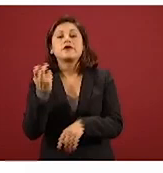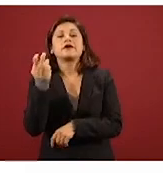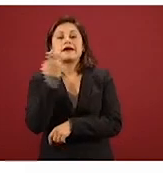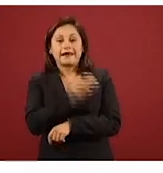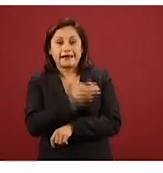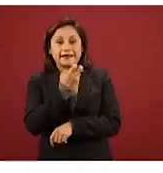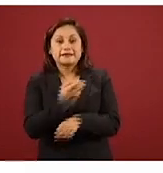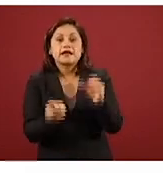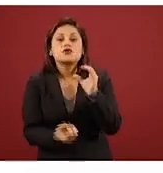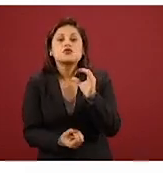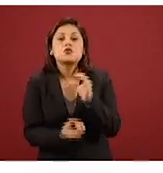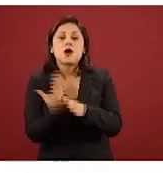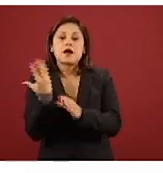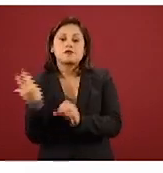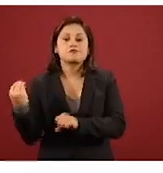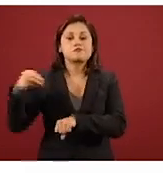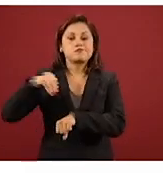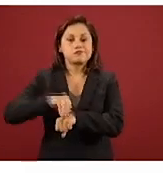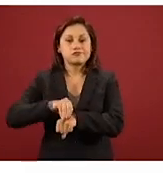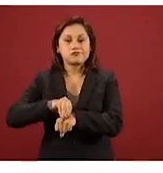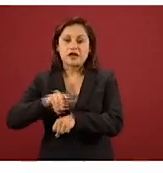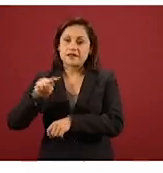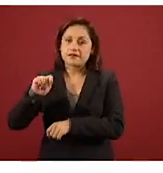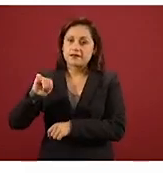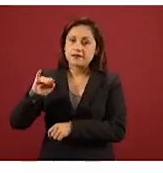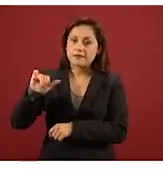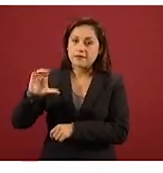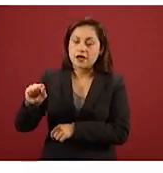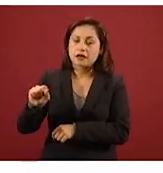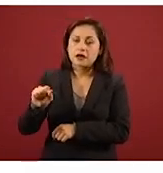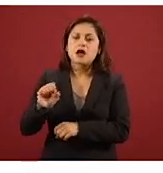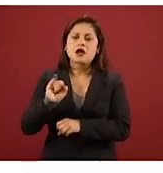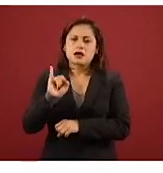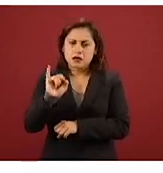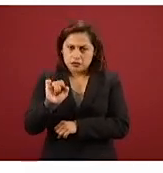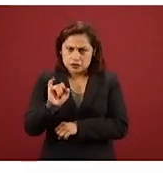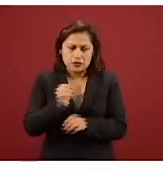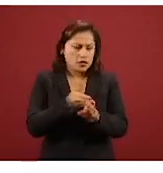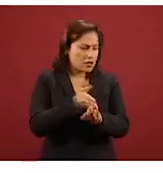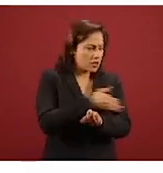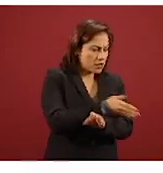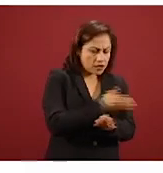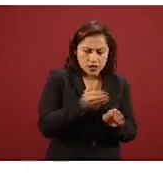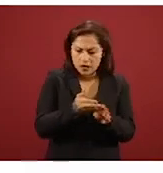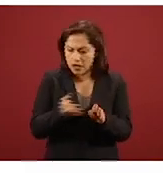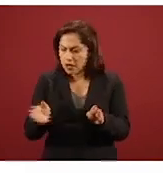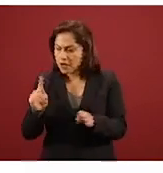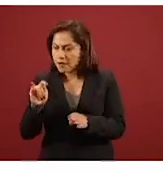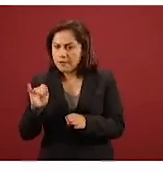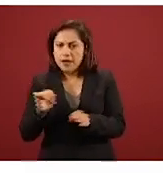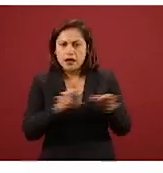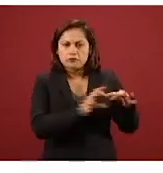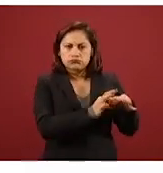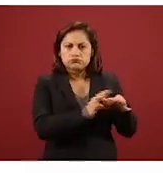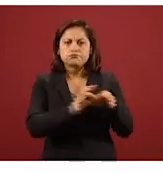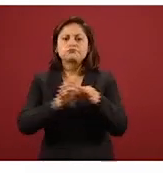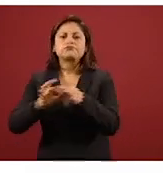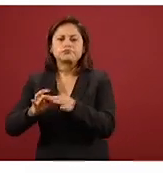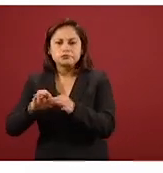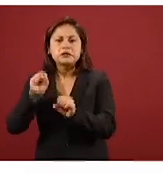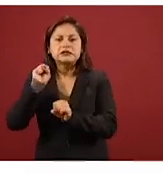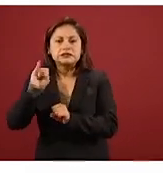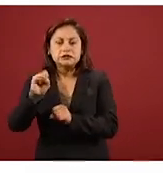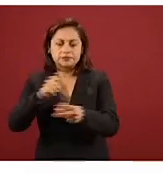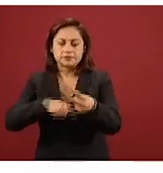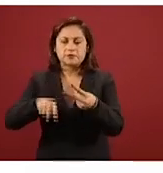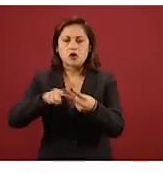habla efectivamente que hay continuidades, hay rupturas, hay cambios y también hay pues